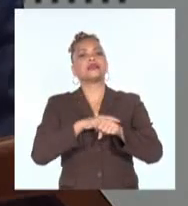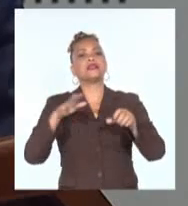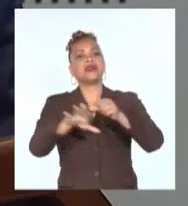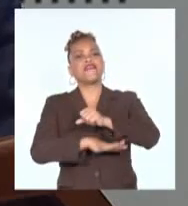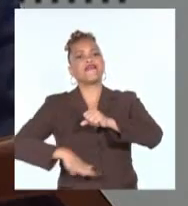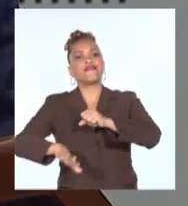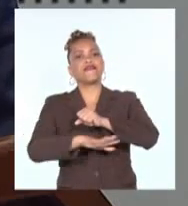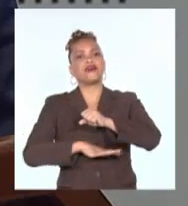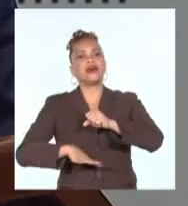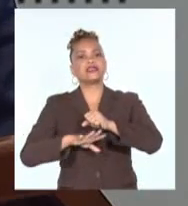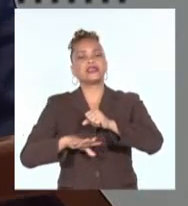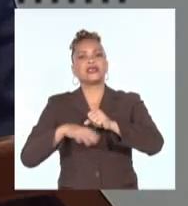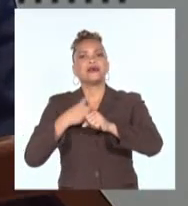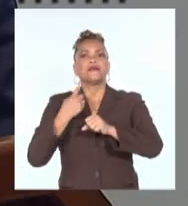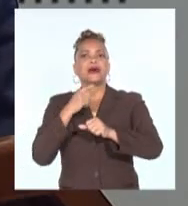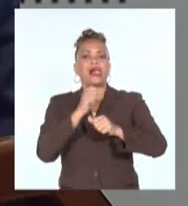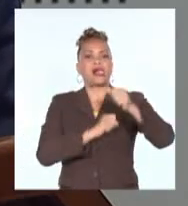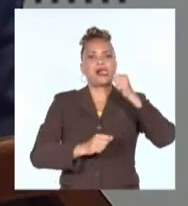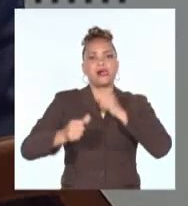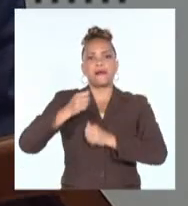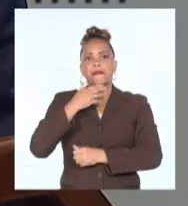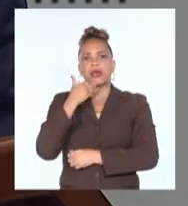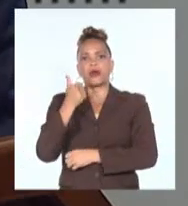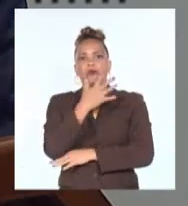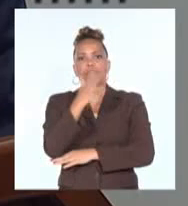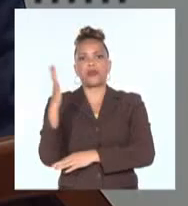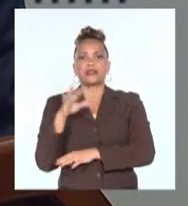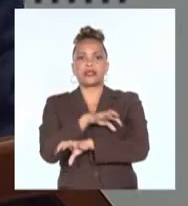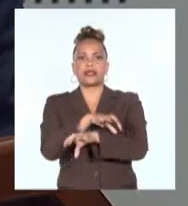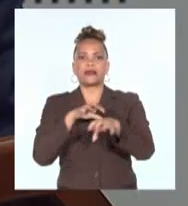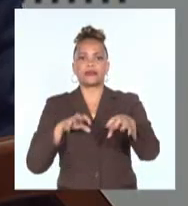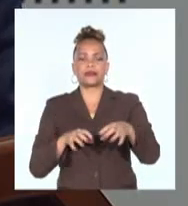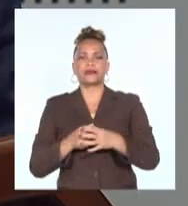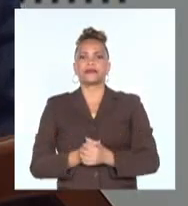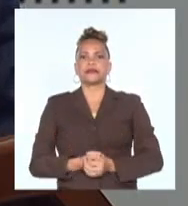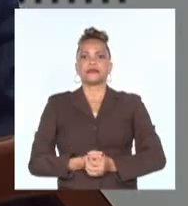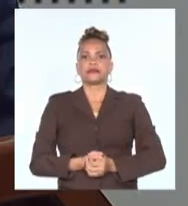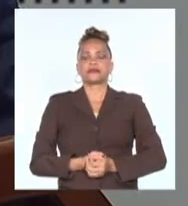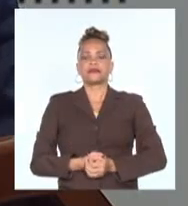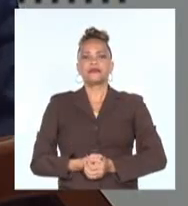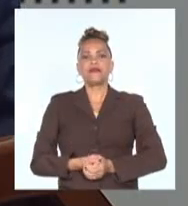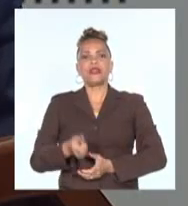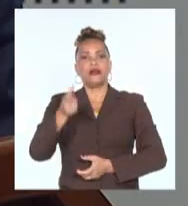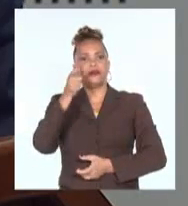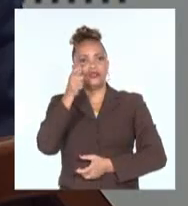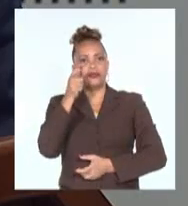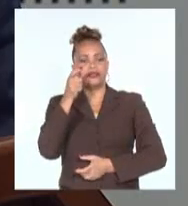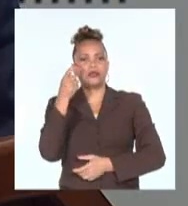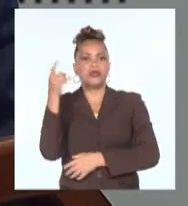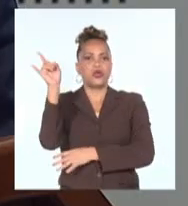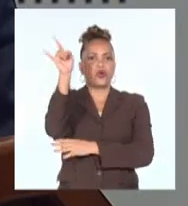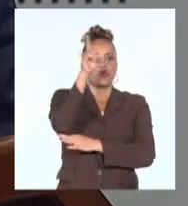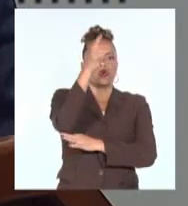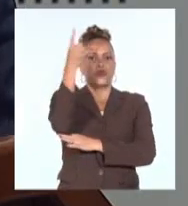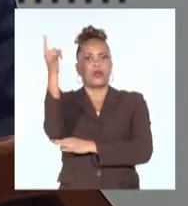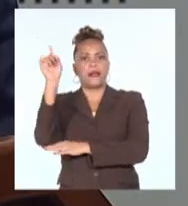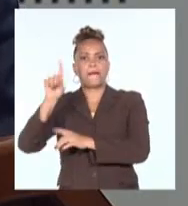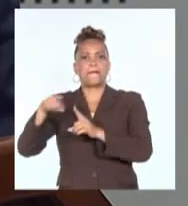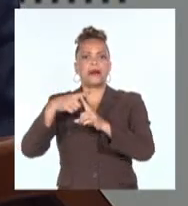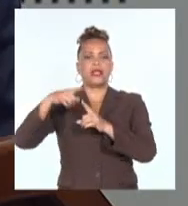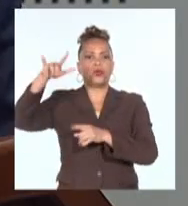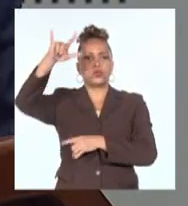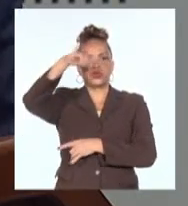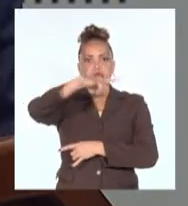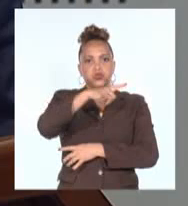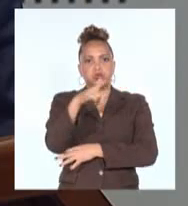genética para el mejoramiento de plantas y animales. La teleobservación y la información satelital, así como los drones,